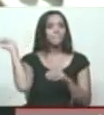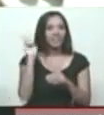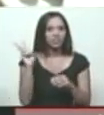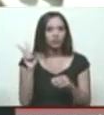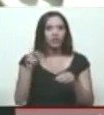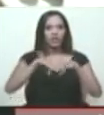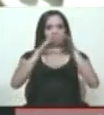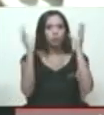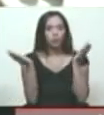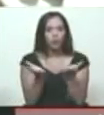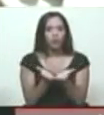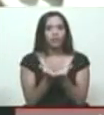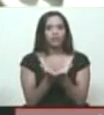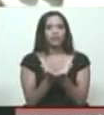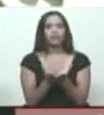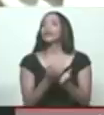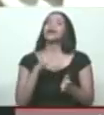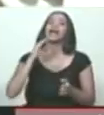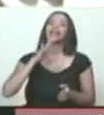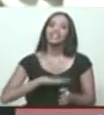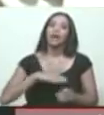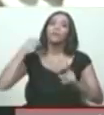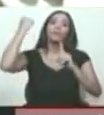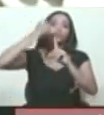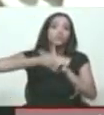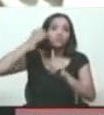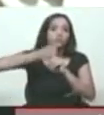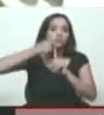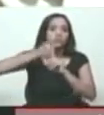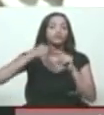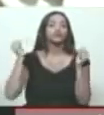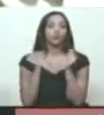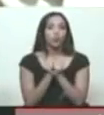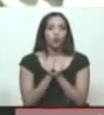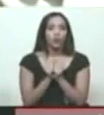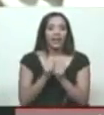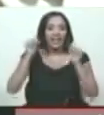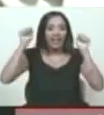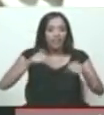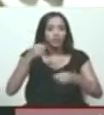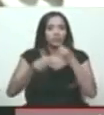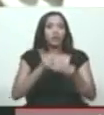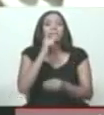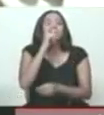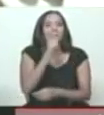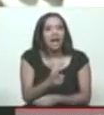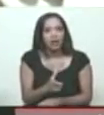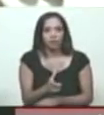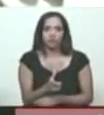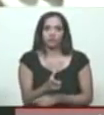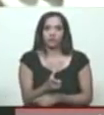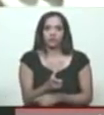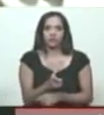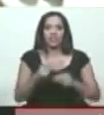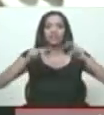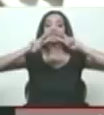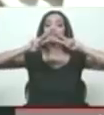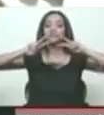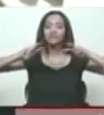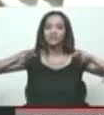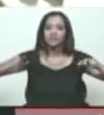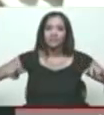mundo, estamos en una batalla duro. El daño que hicieron es grave. Dado la experticia,